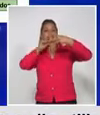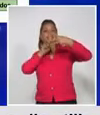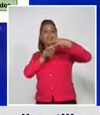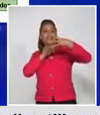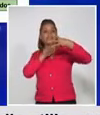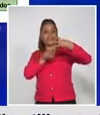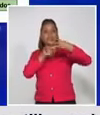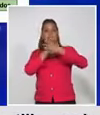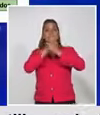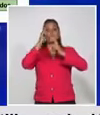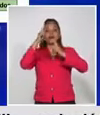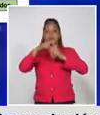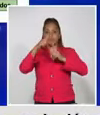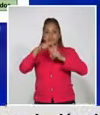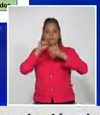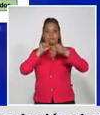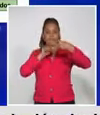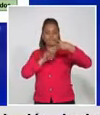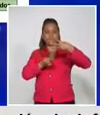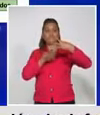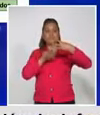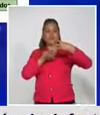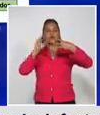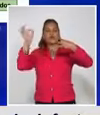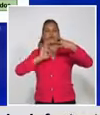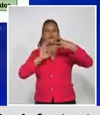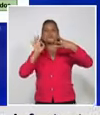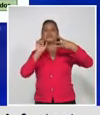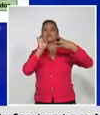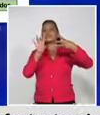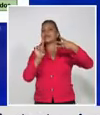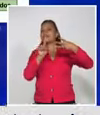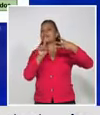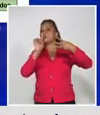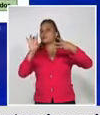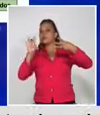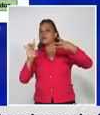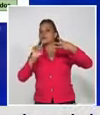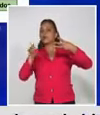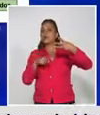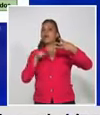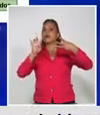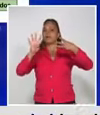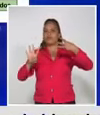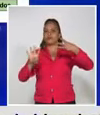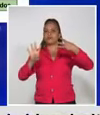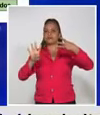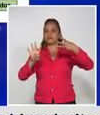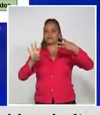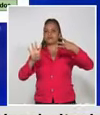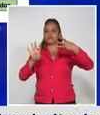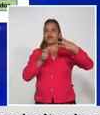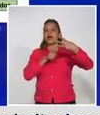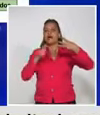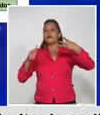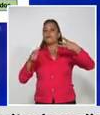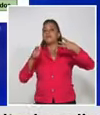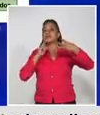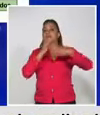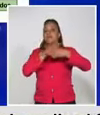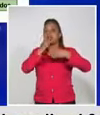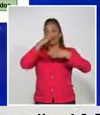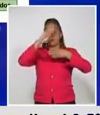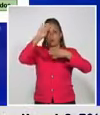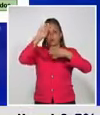el número de casos, con una tasa de 115,4. E incrementa Santiago de Cuba